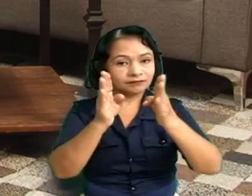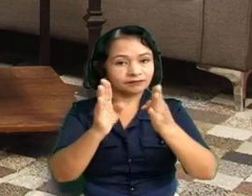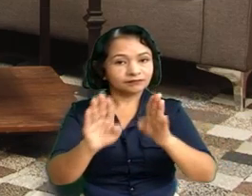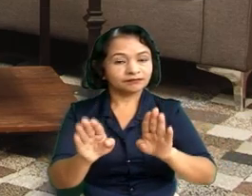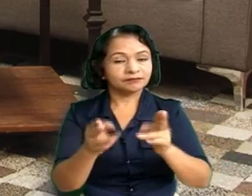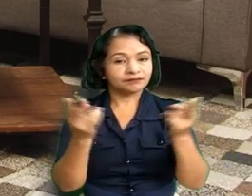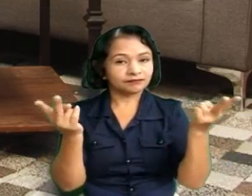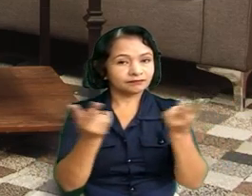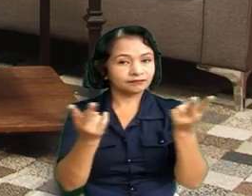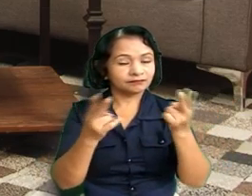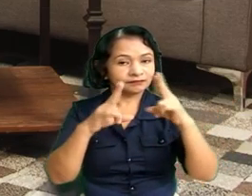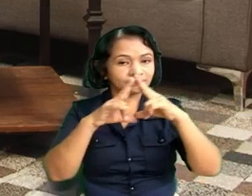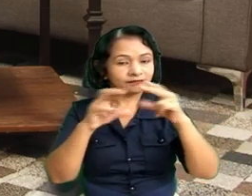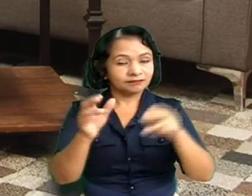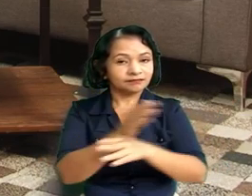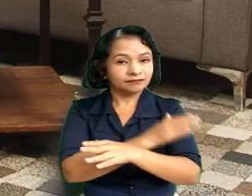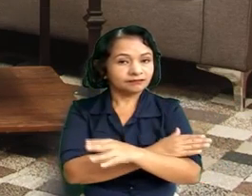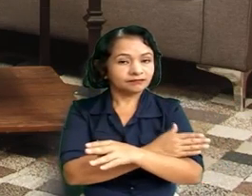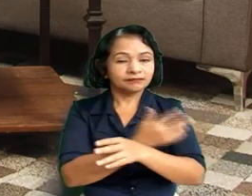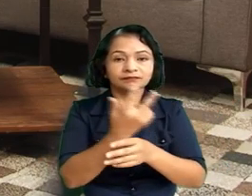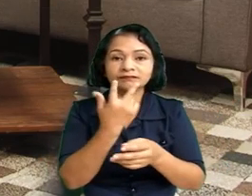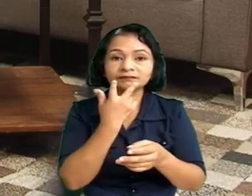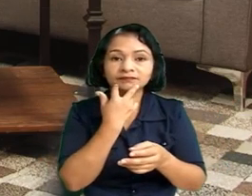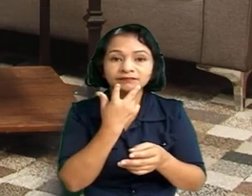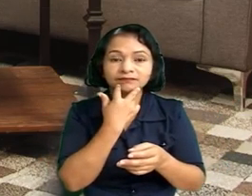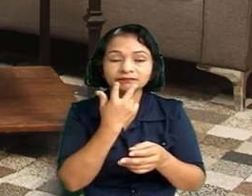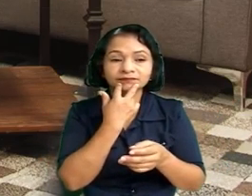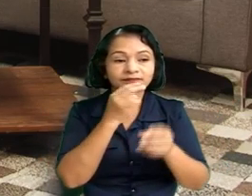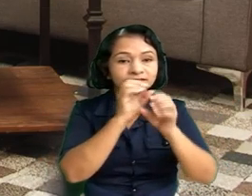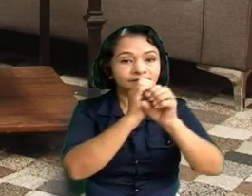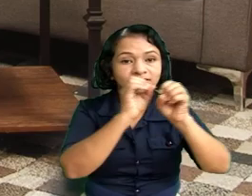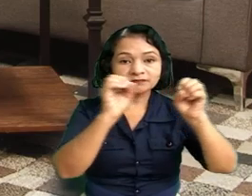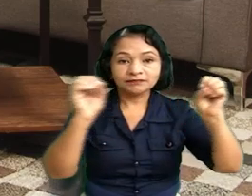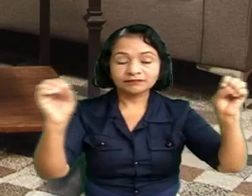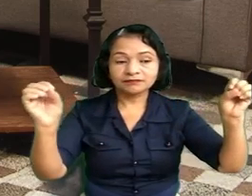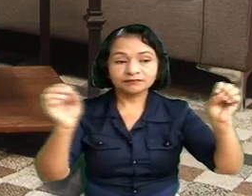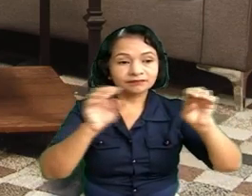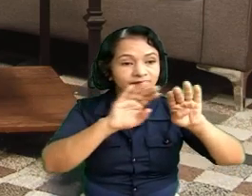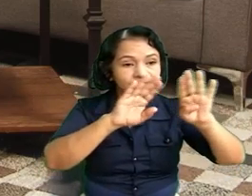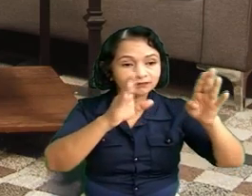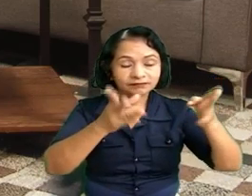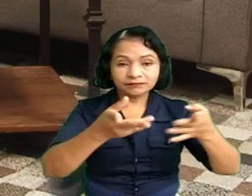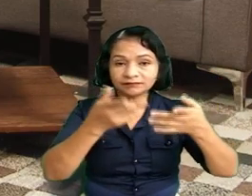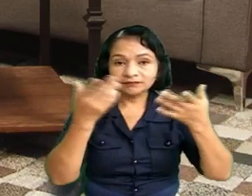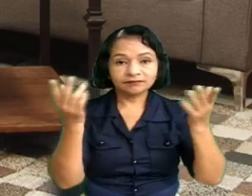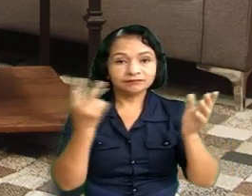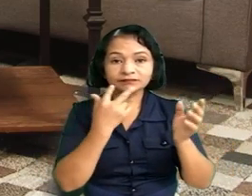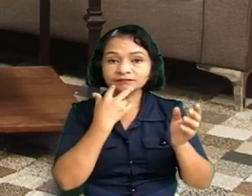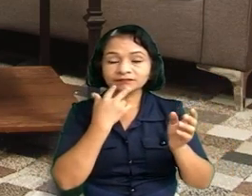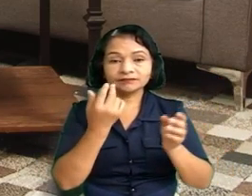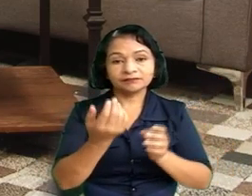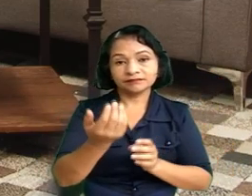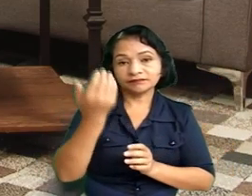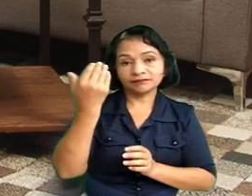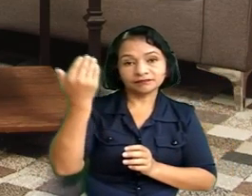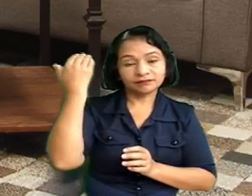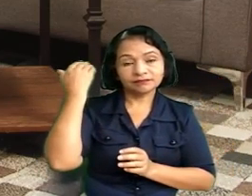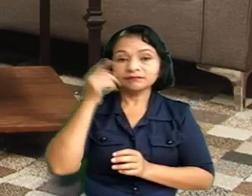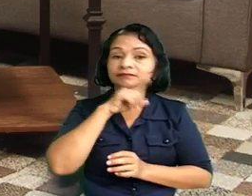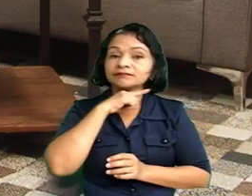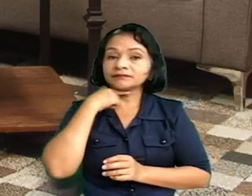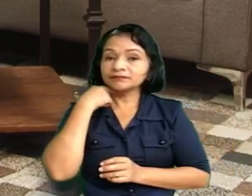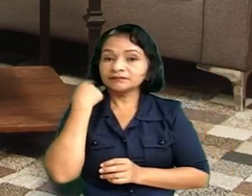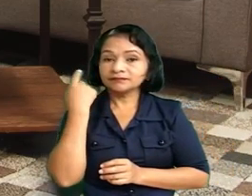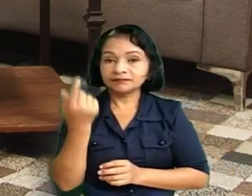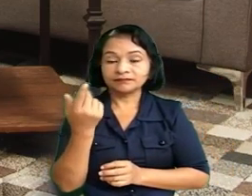porque no existía declaración de ninguna heroína. O sea, la historia no estaba siendo veraz